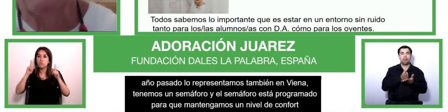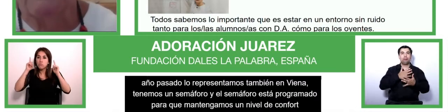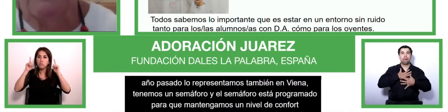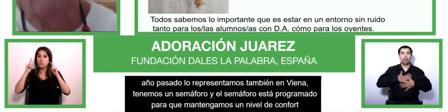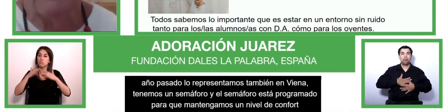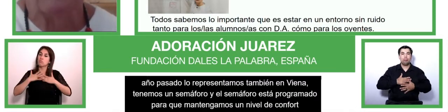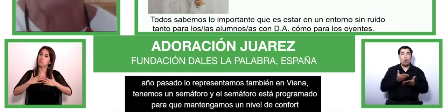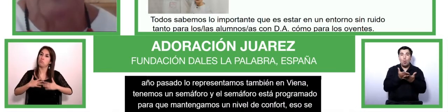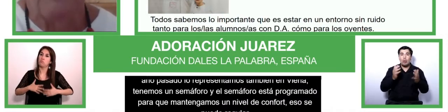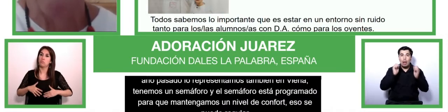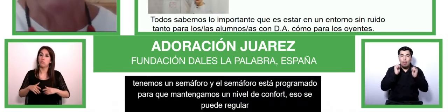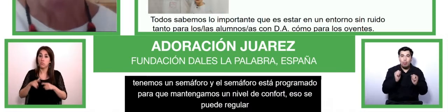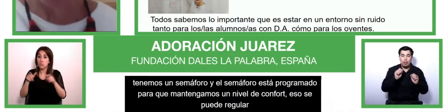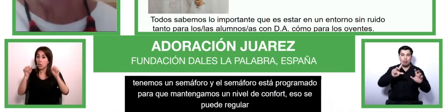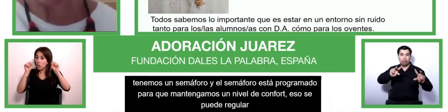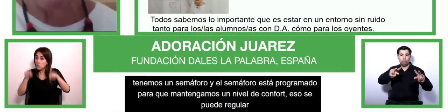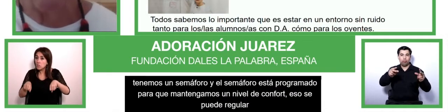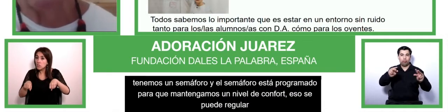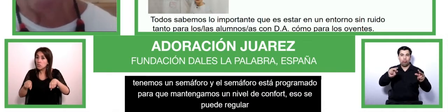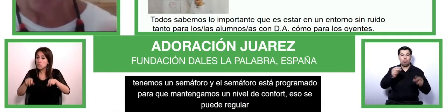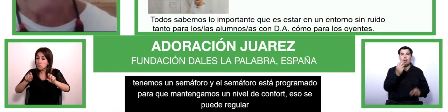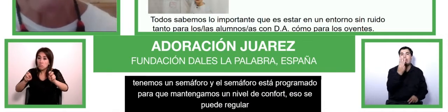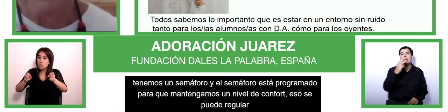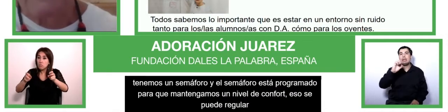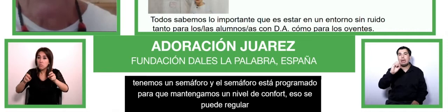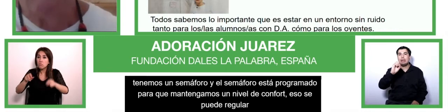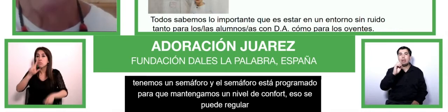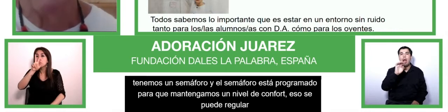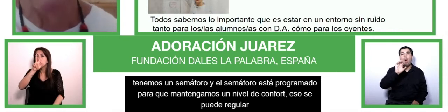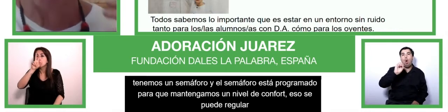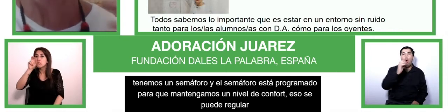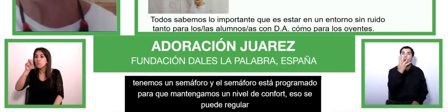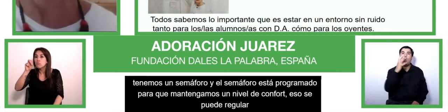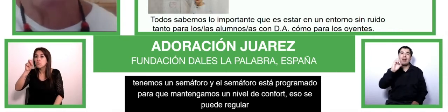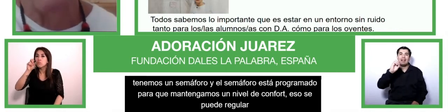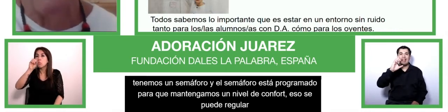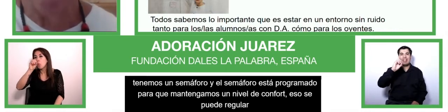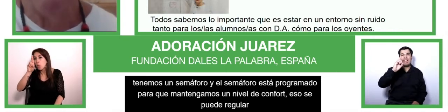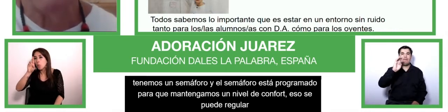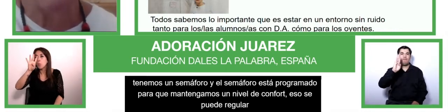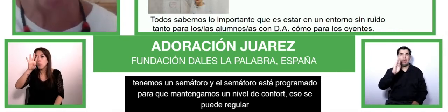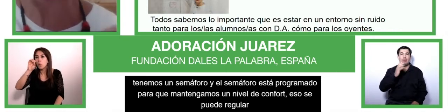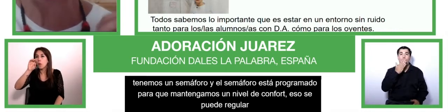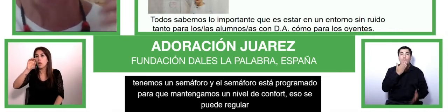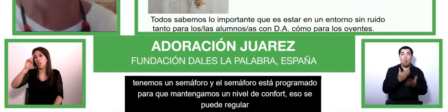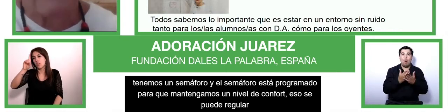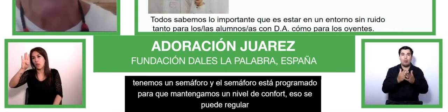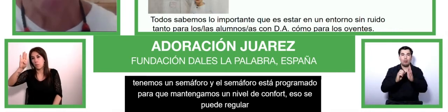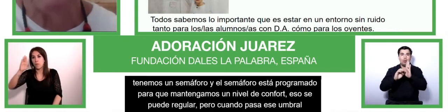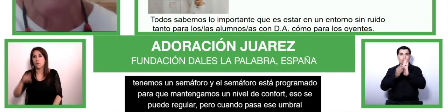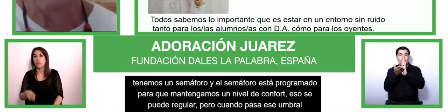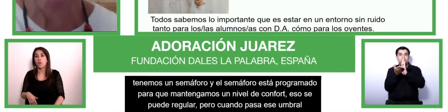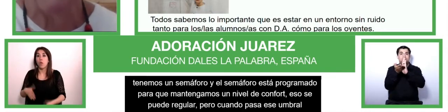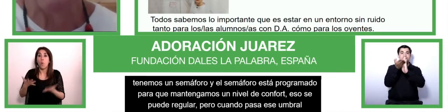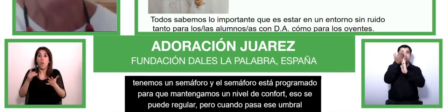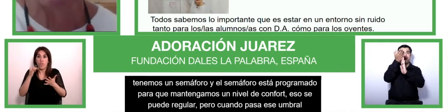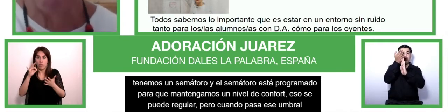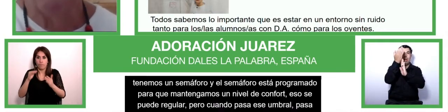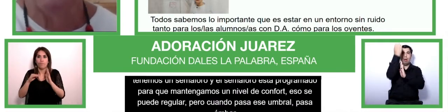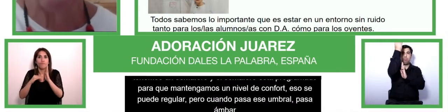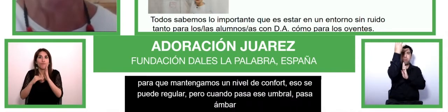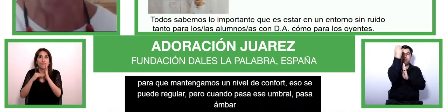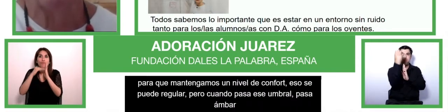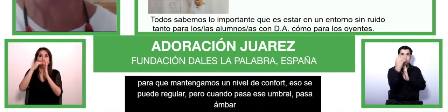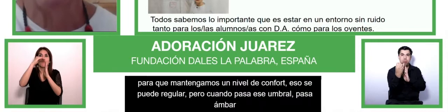30, 40 decibelios, pero cuando pasa ese umbral, pues pasa a ámbar y cuando pasa más ese umbral